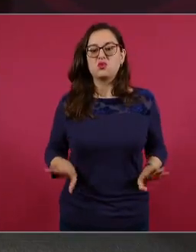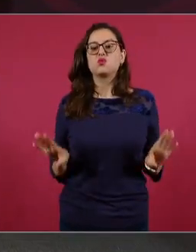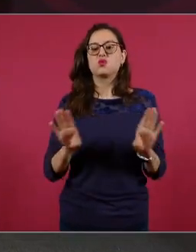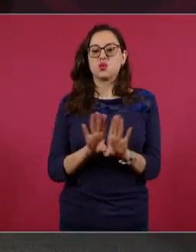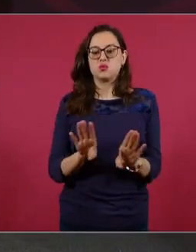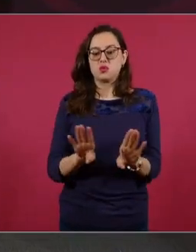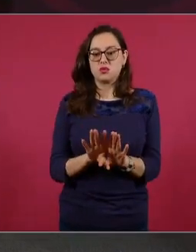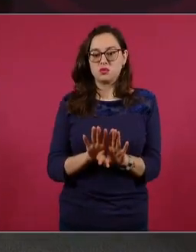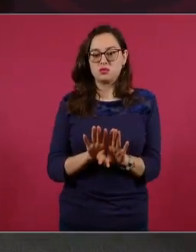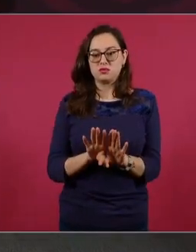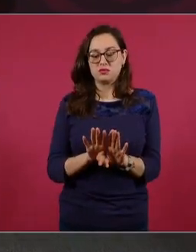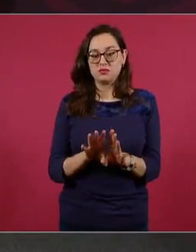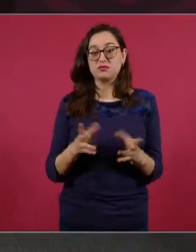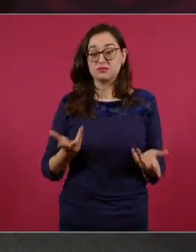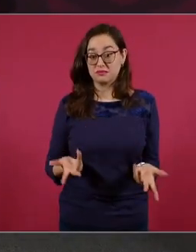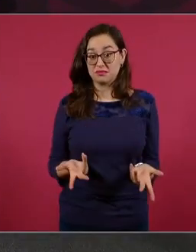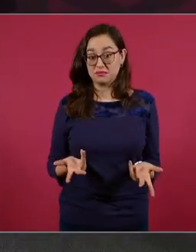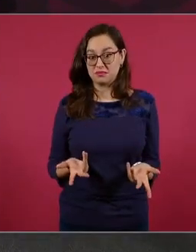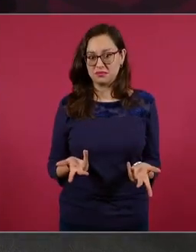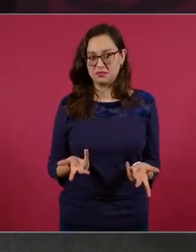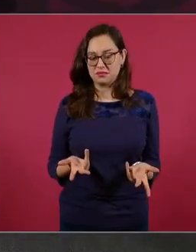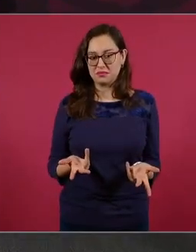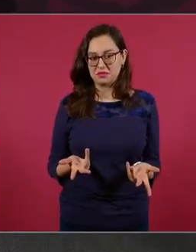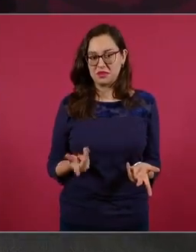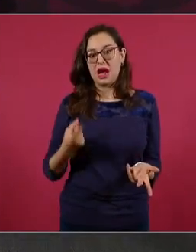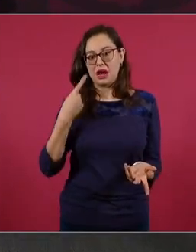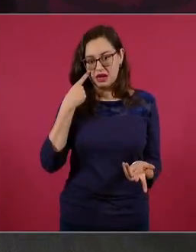para que vean la